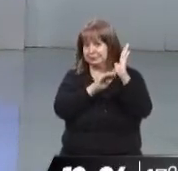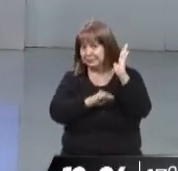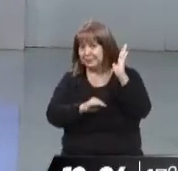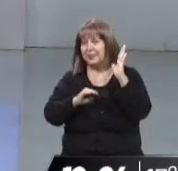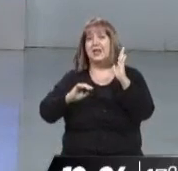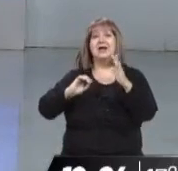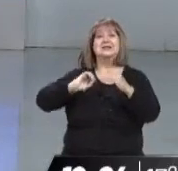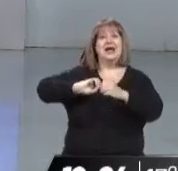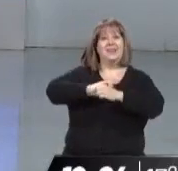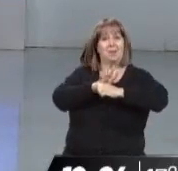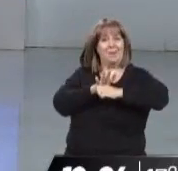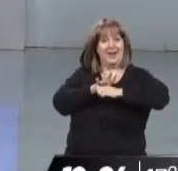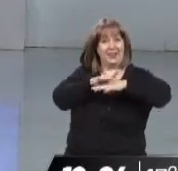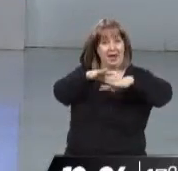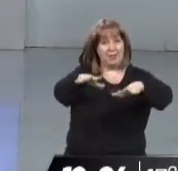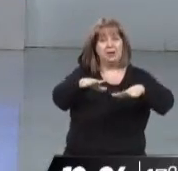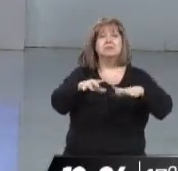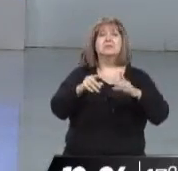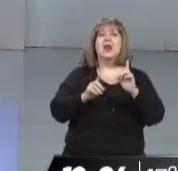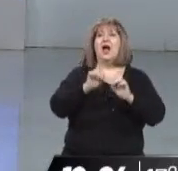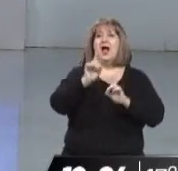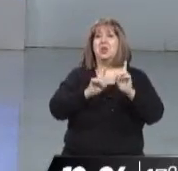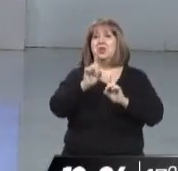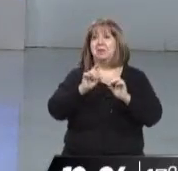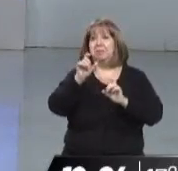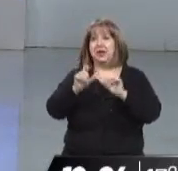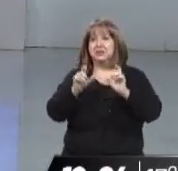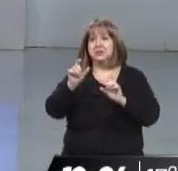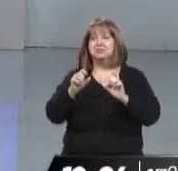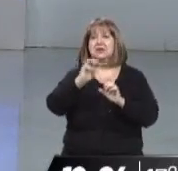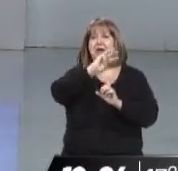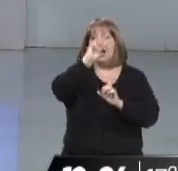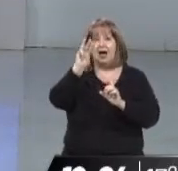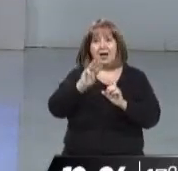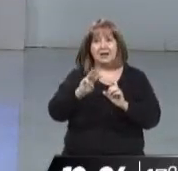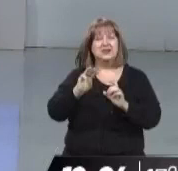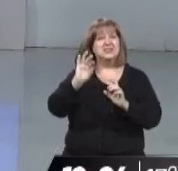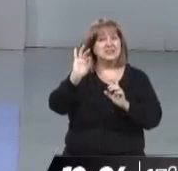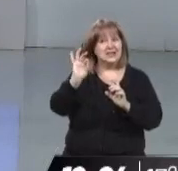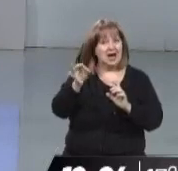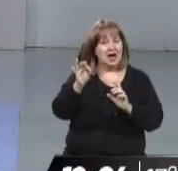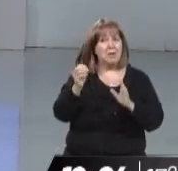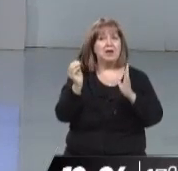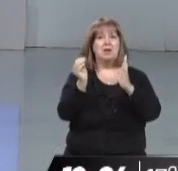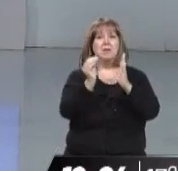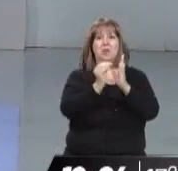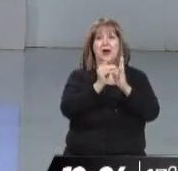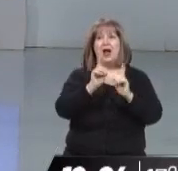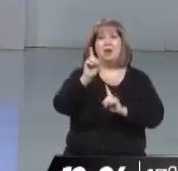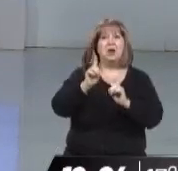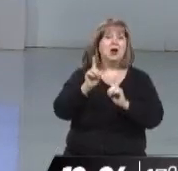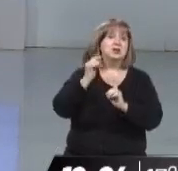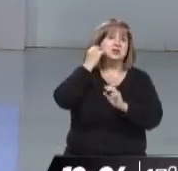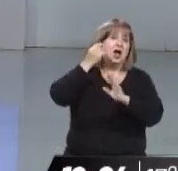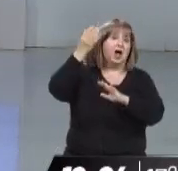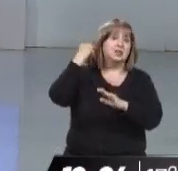que perdió el trabajo, se baja alguien que lo consiguió. Está. Por lo tanto, es bueno darle al ANSES en este sentido. O a los hijos. La información. O los también hijos, lo tenías, claro, tenías 12, ahora ya